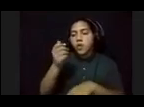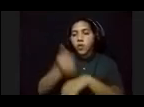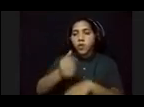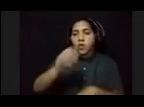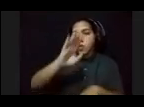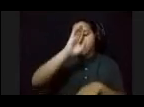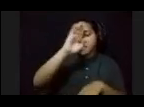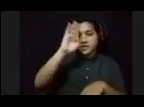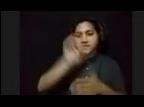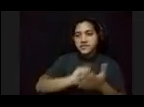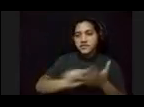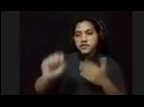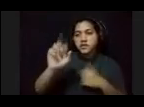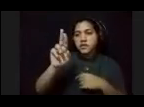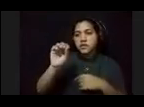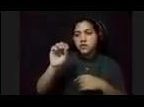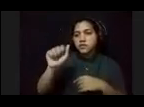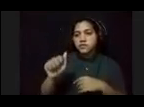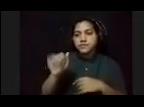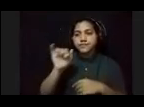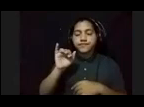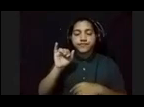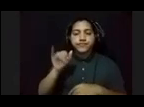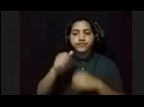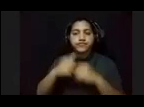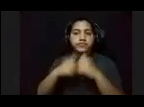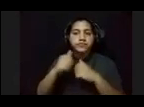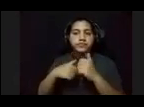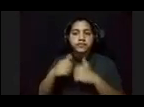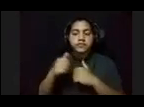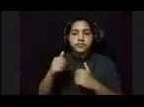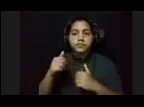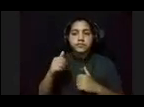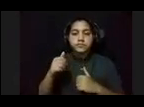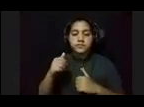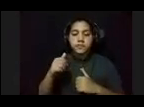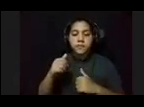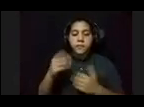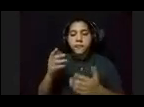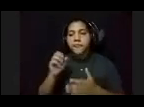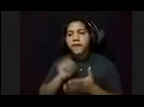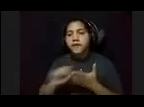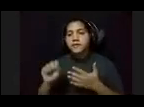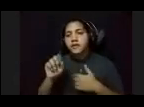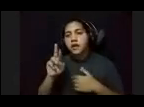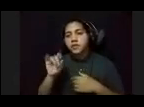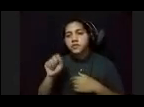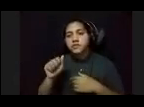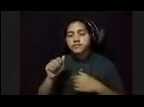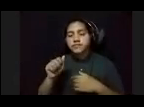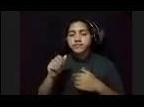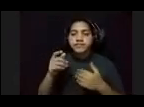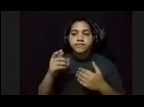Esta estructura, ¿verdad? Estaba destinada, o sea, el de Santa Rosa, estaba destinada a albergar